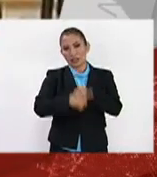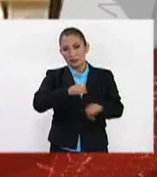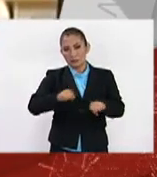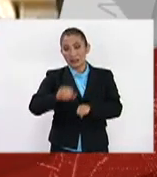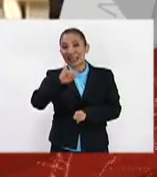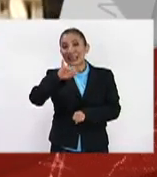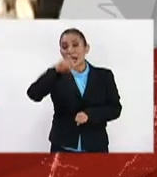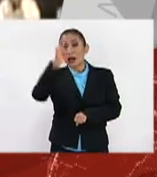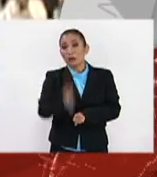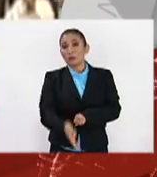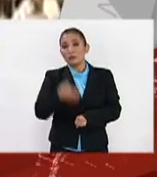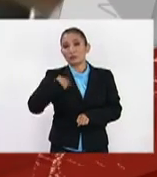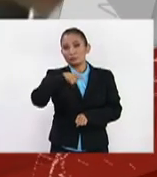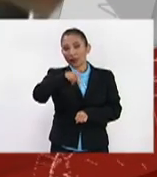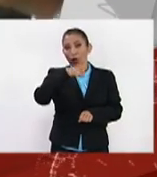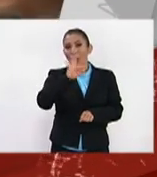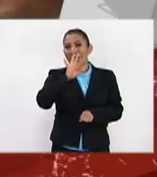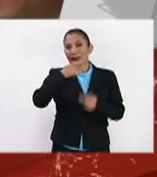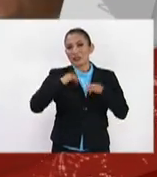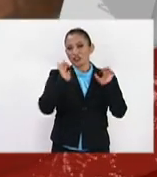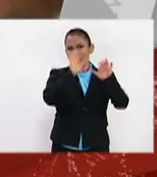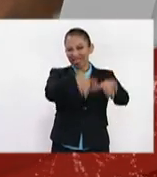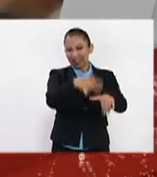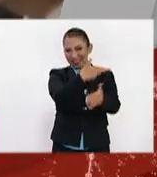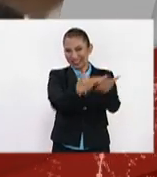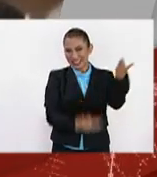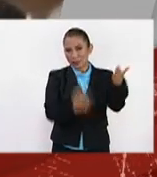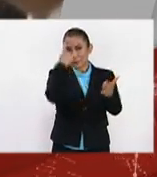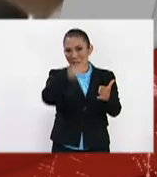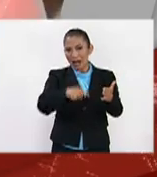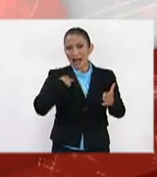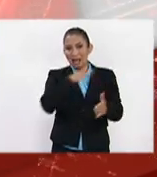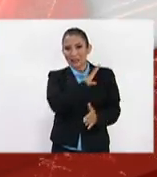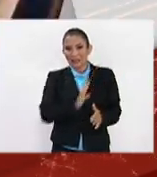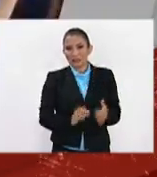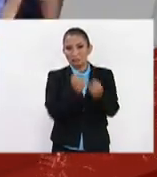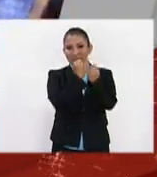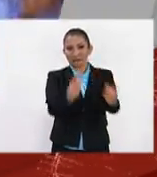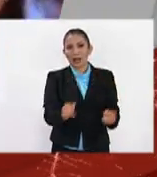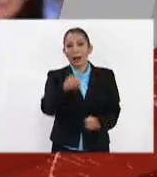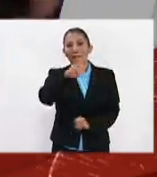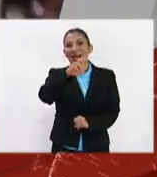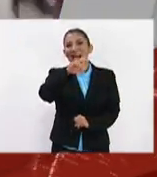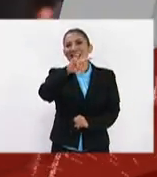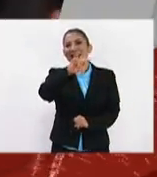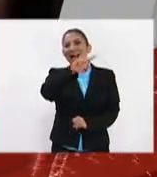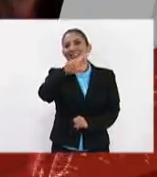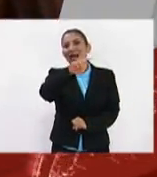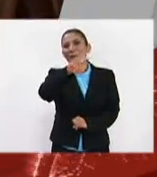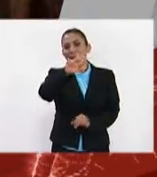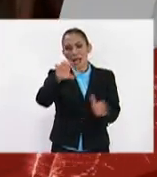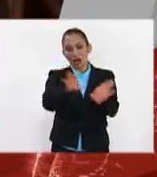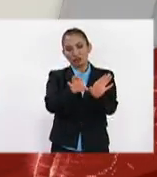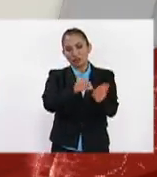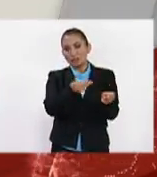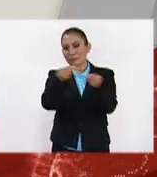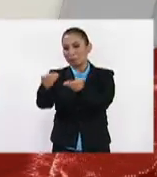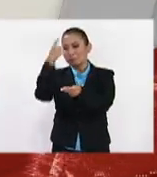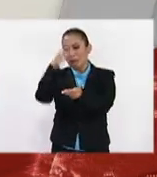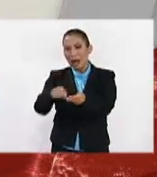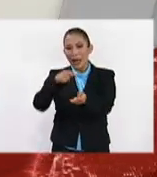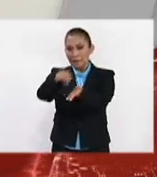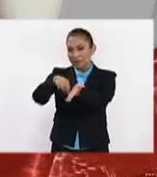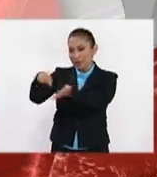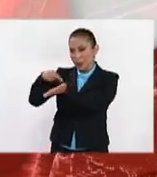El INE aprueba 40 registros a aspirantes para candidatos independientes. Margarita Zavala recibe su constancia para empezar a